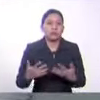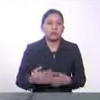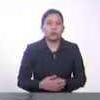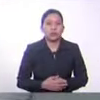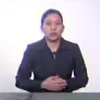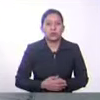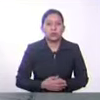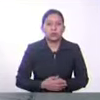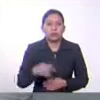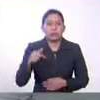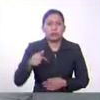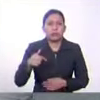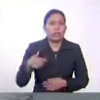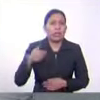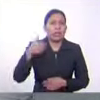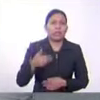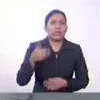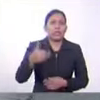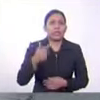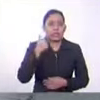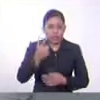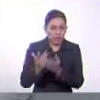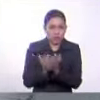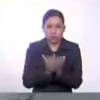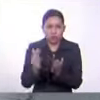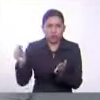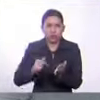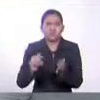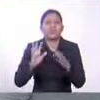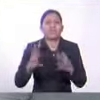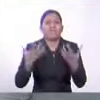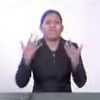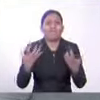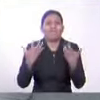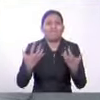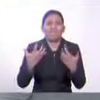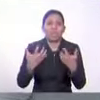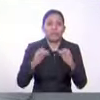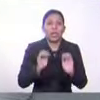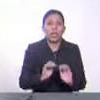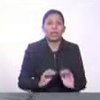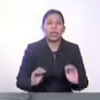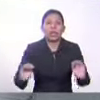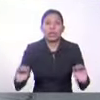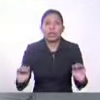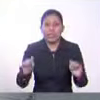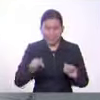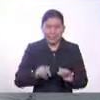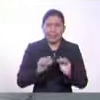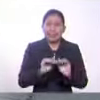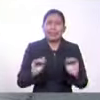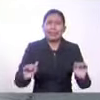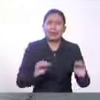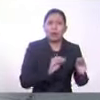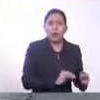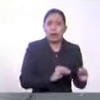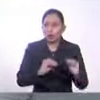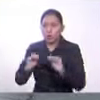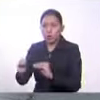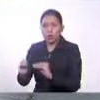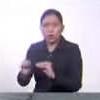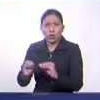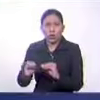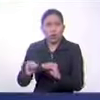los últimos años, según los estudios, ha existido una gran cantidad de niños, por ejemplo, que emigraron hacia otros